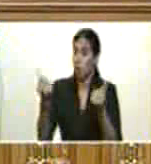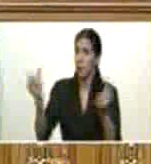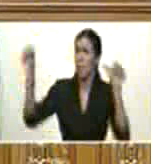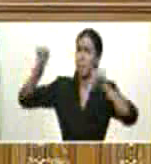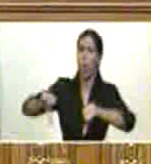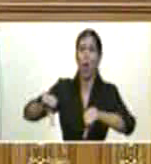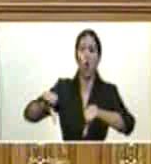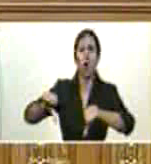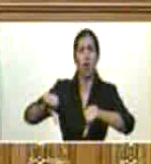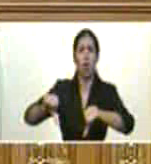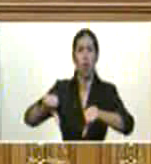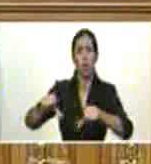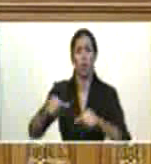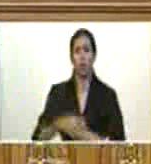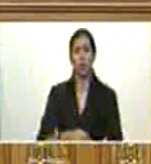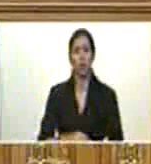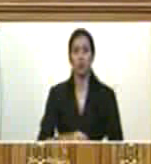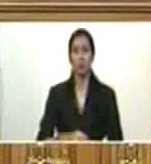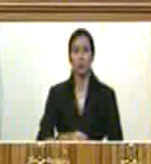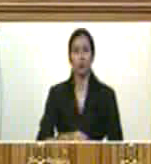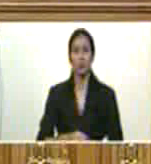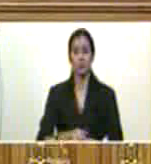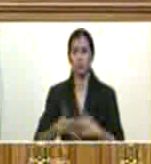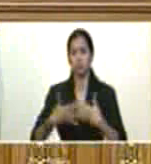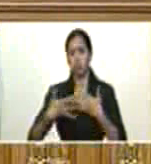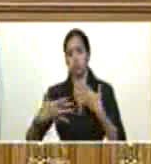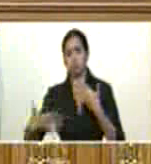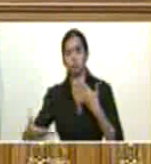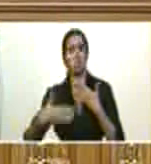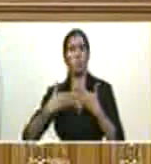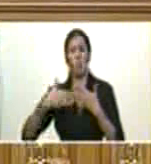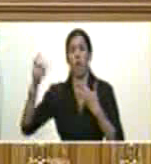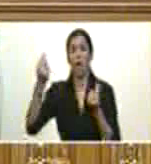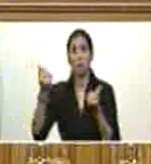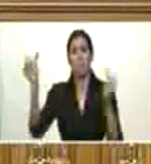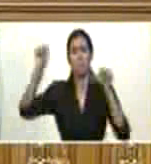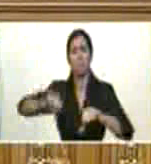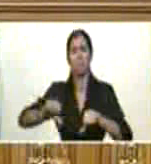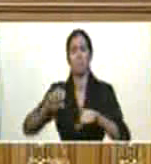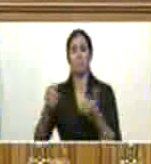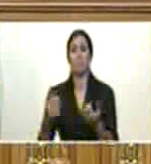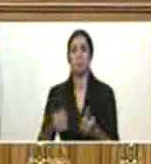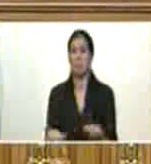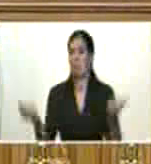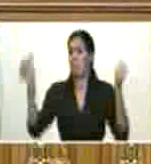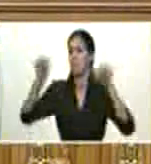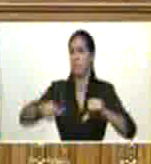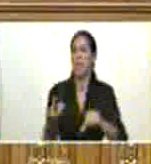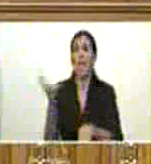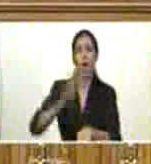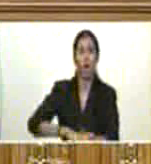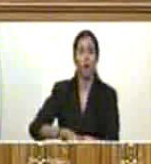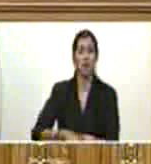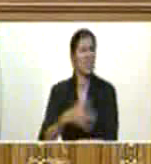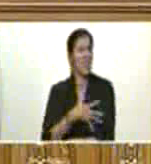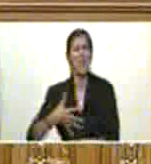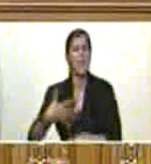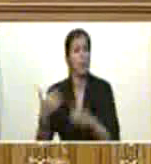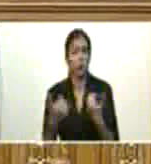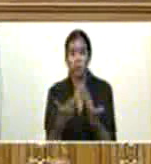hunda y entre en etapa de en una situación catastrófica? ¿Qué